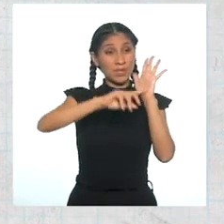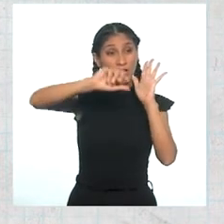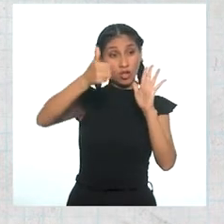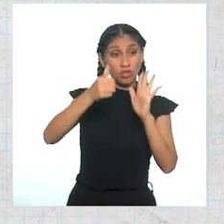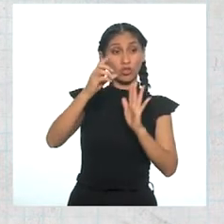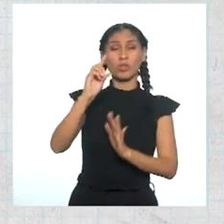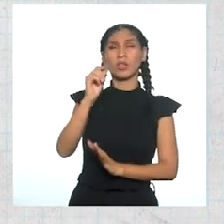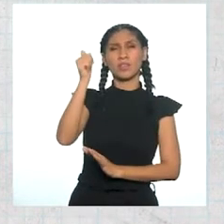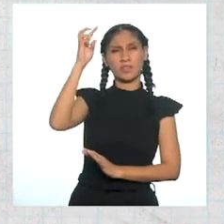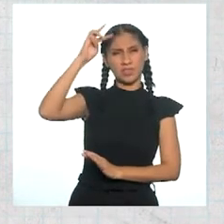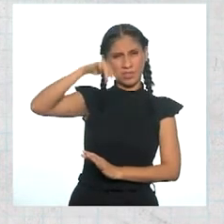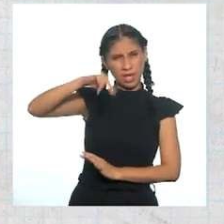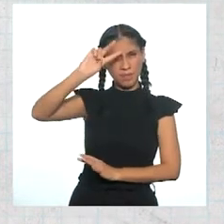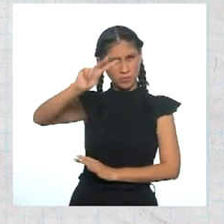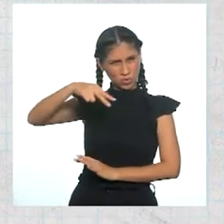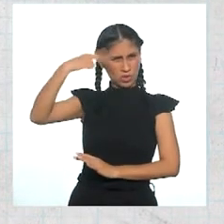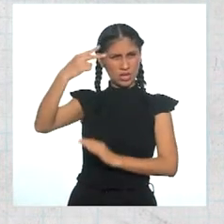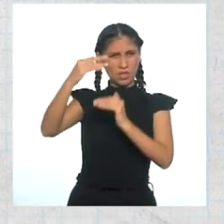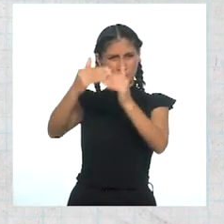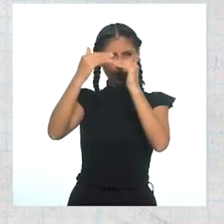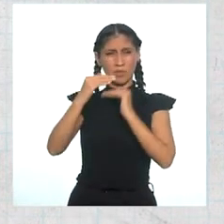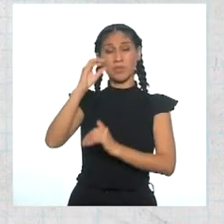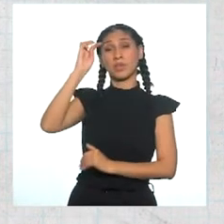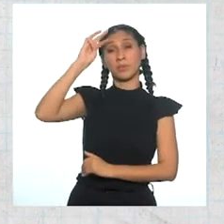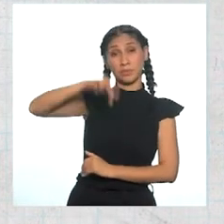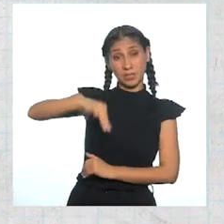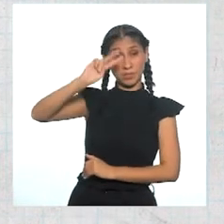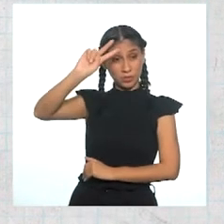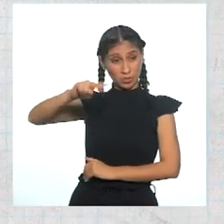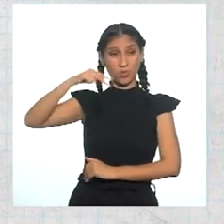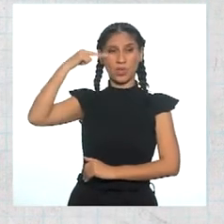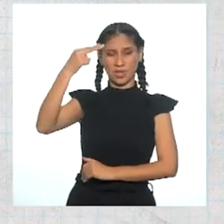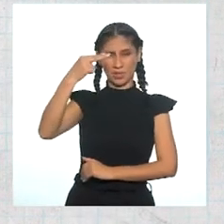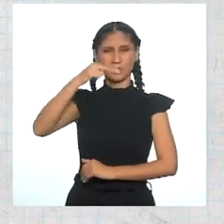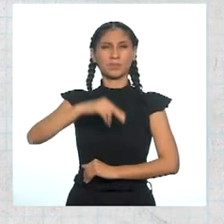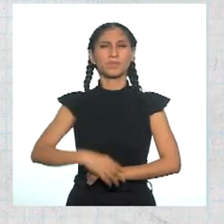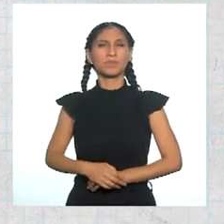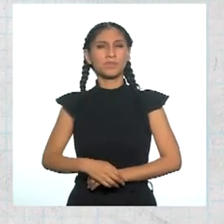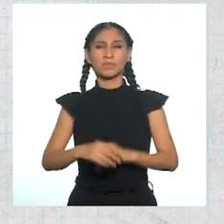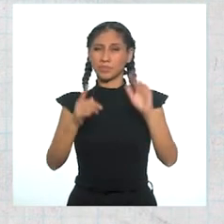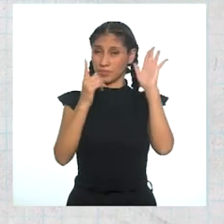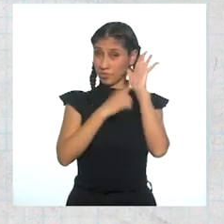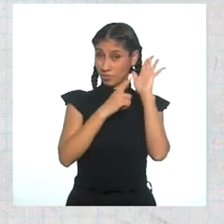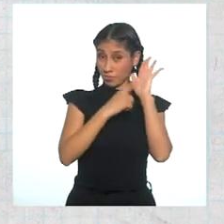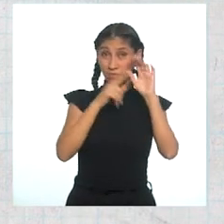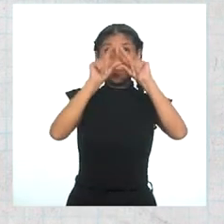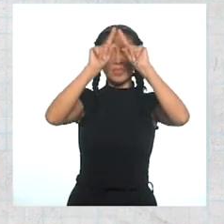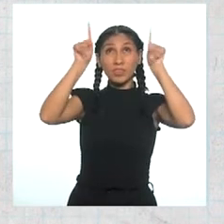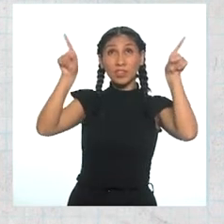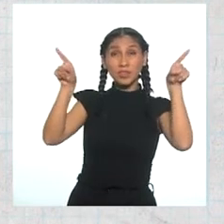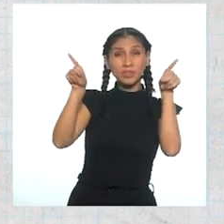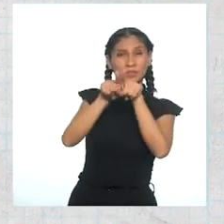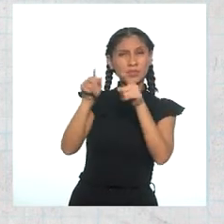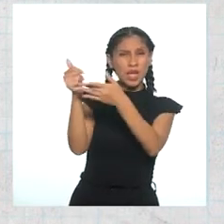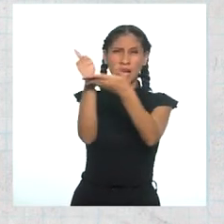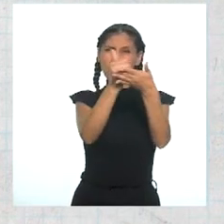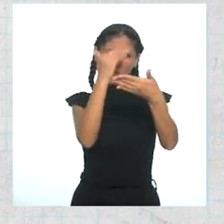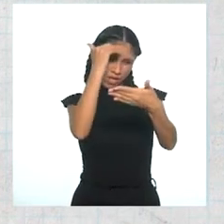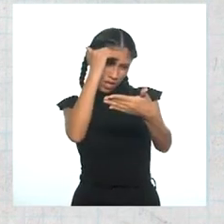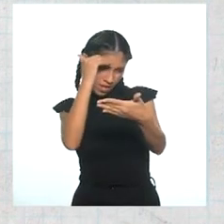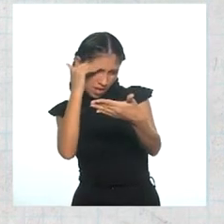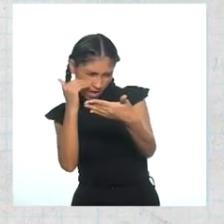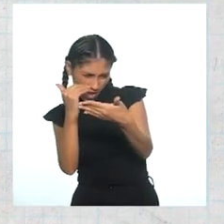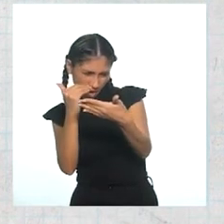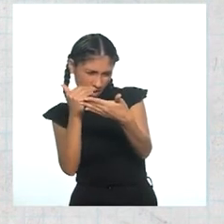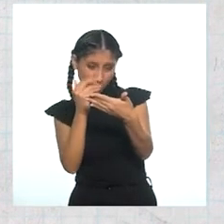cuadrado, centímetro cuadrado y milímetro cuadrado. Este esquema ayuda a pasar